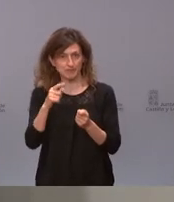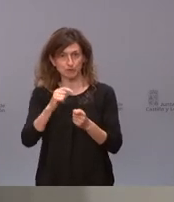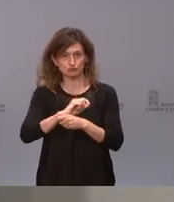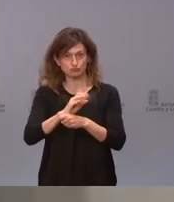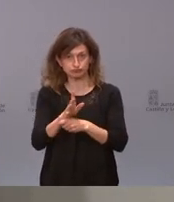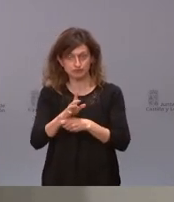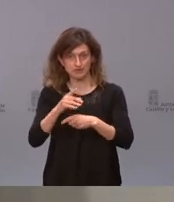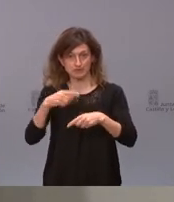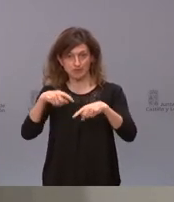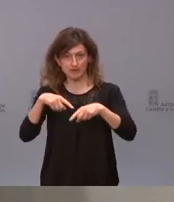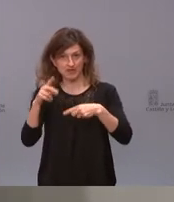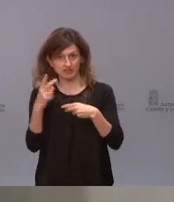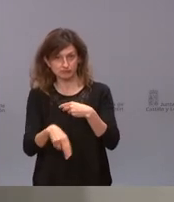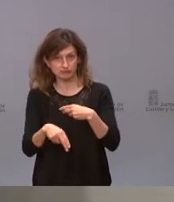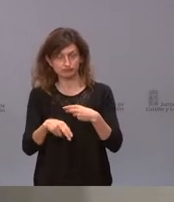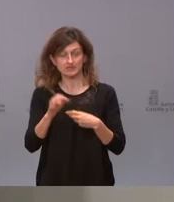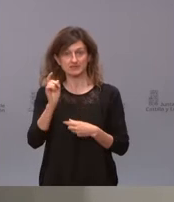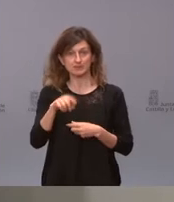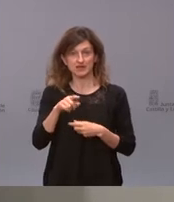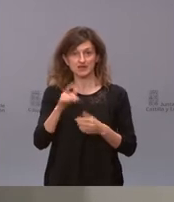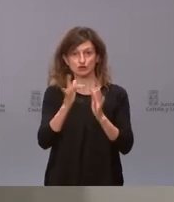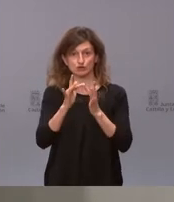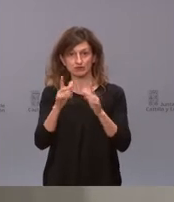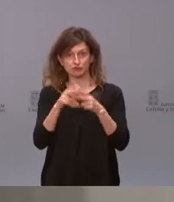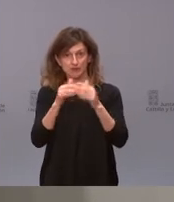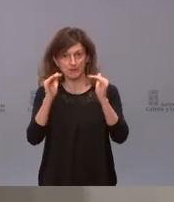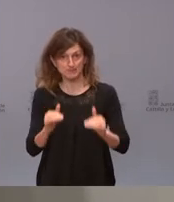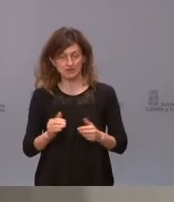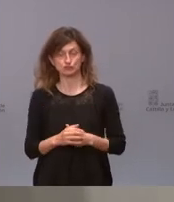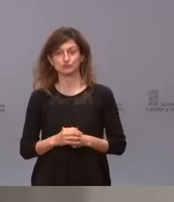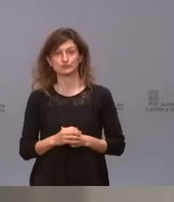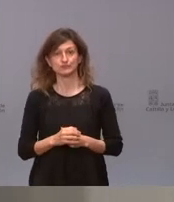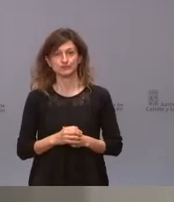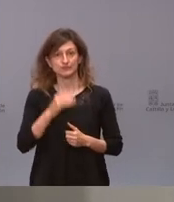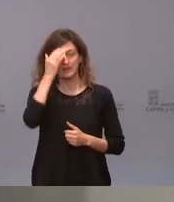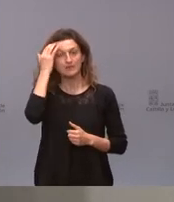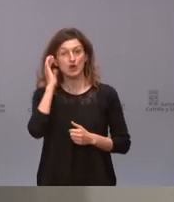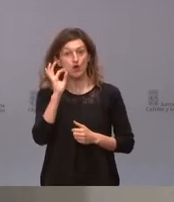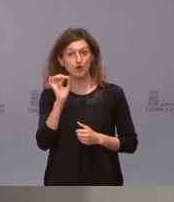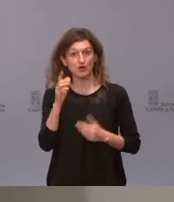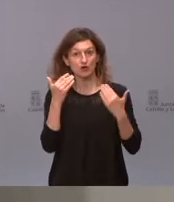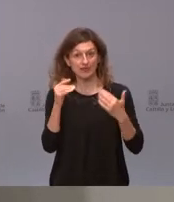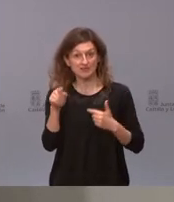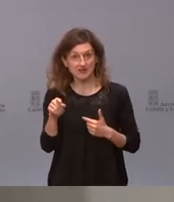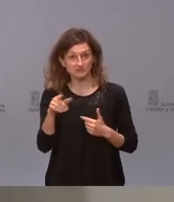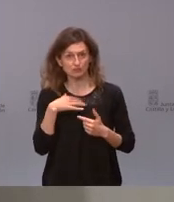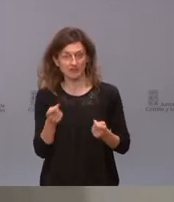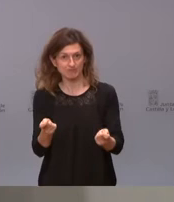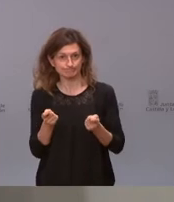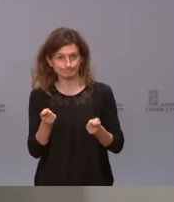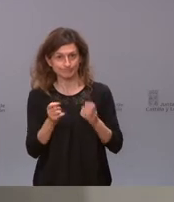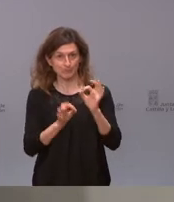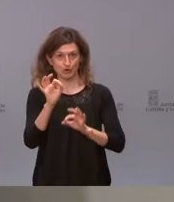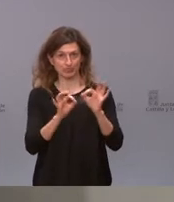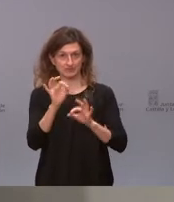limitan el riesgo del contacto social pero es evidente que esto nos permite contenerlos en cifras que